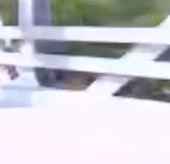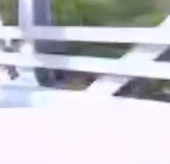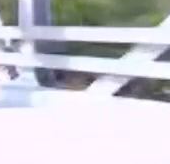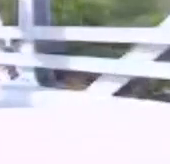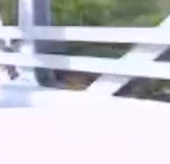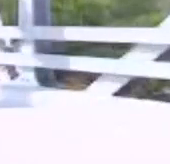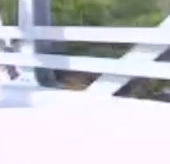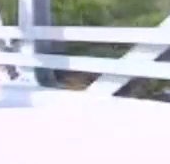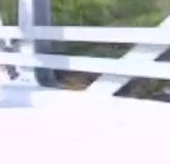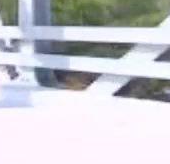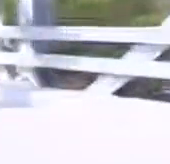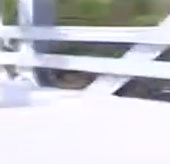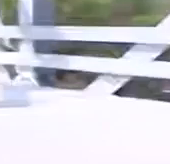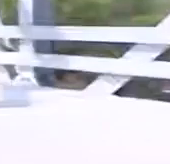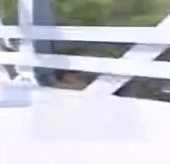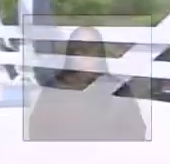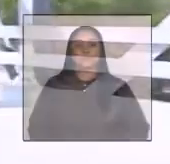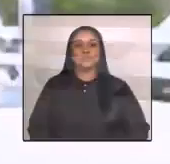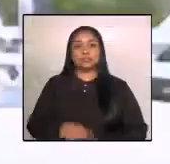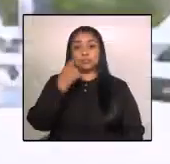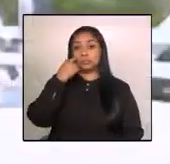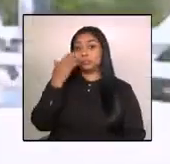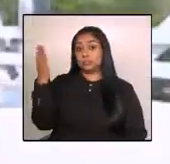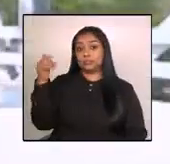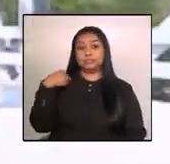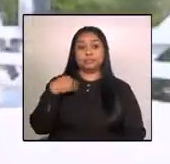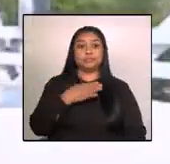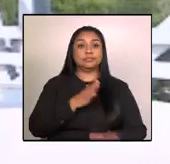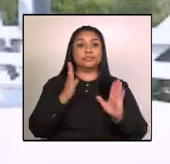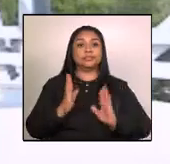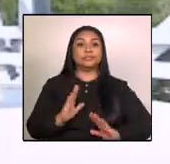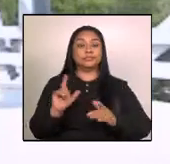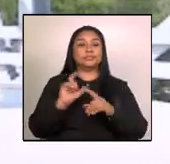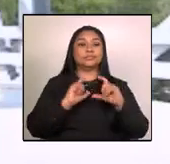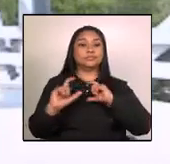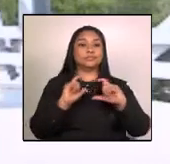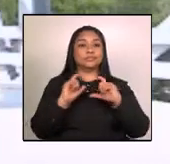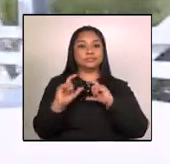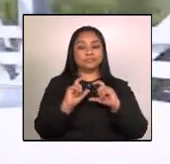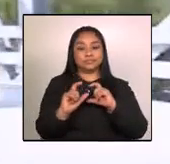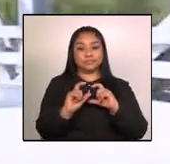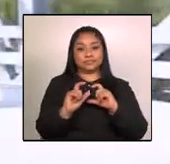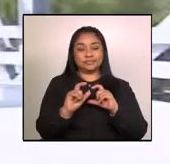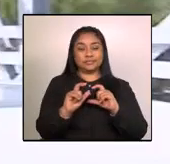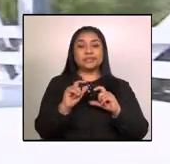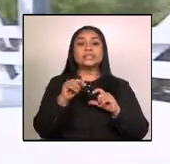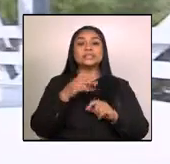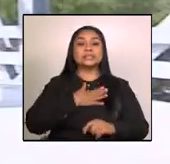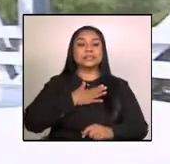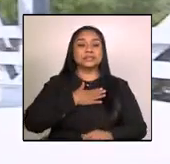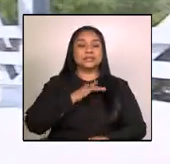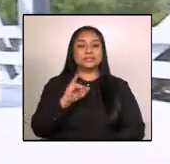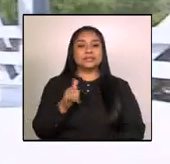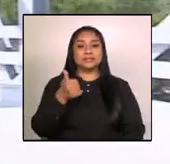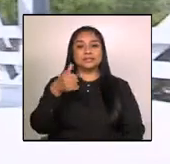De esta manera le damos la palabra a la señora ministra de Comunicaciones, Infraestructura y Vivienda, Yasmín de la